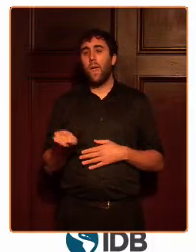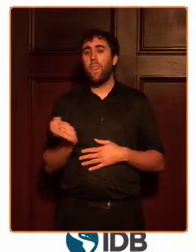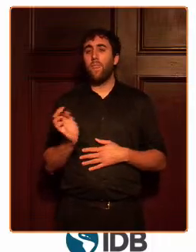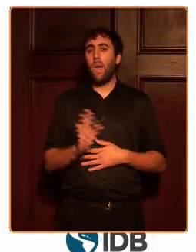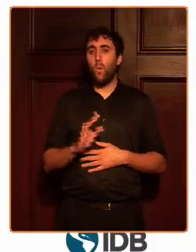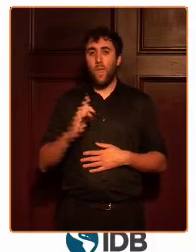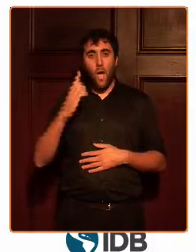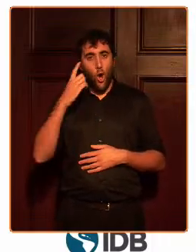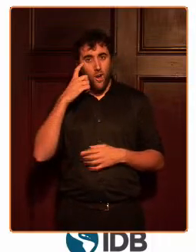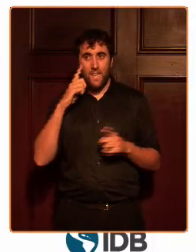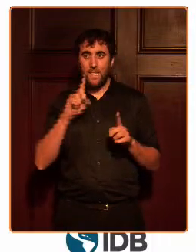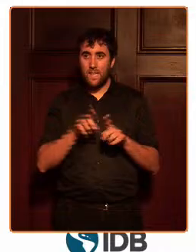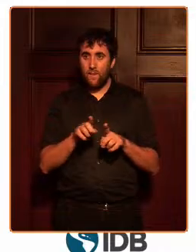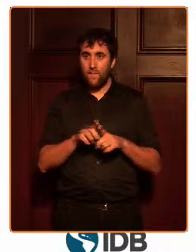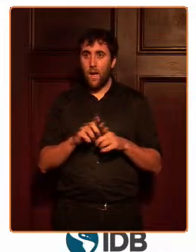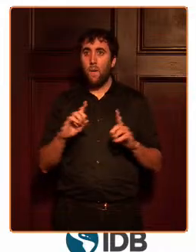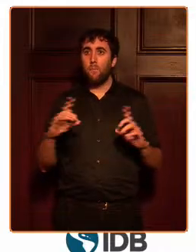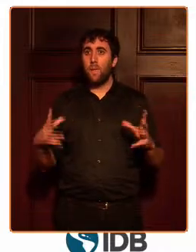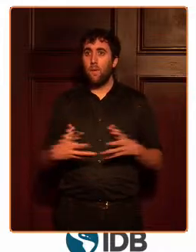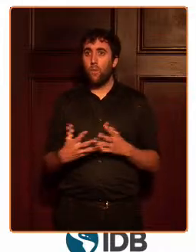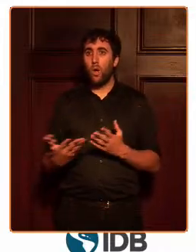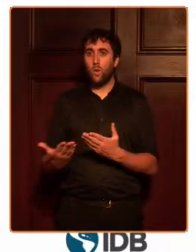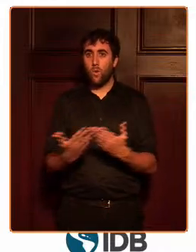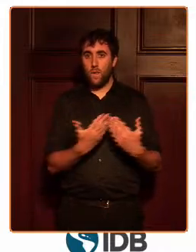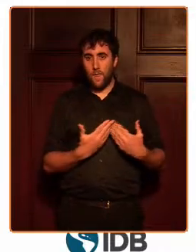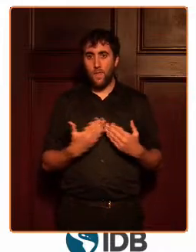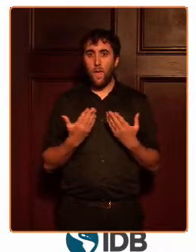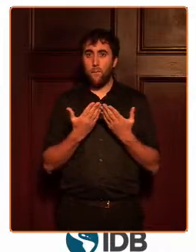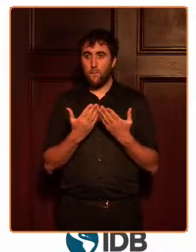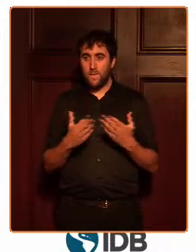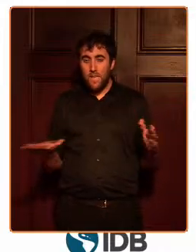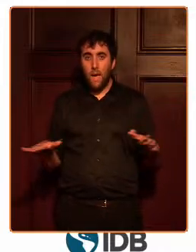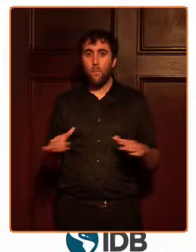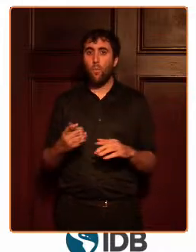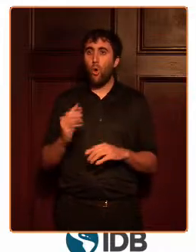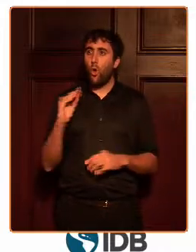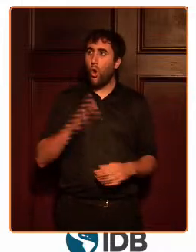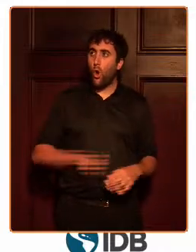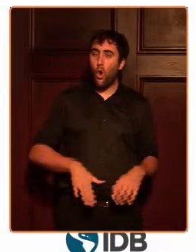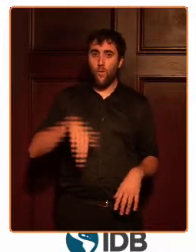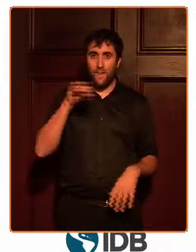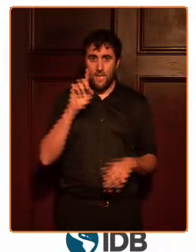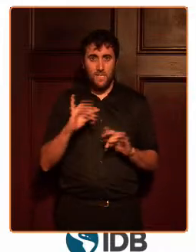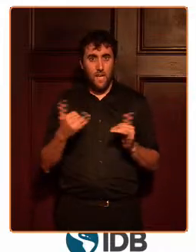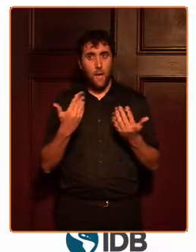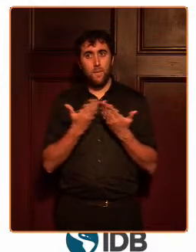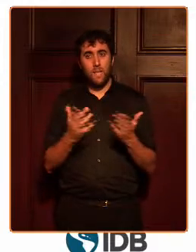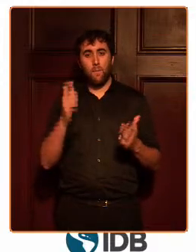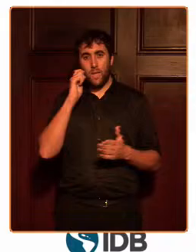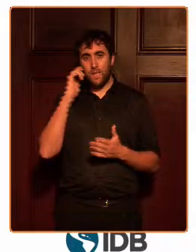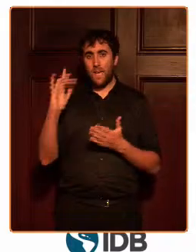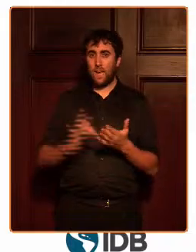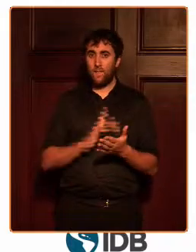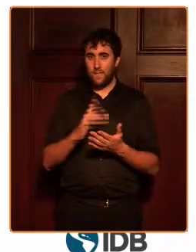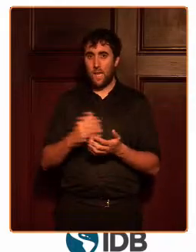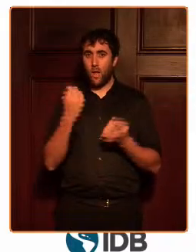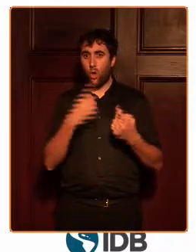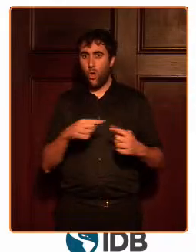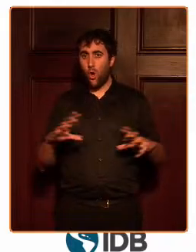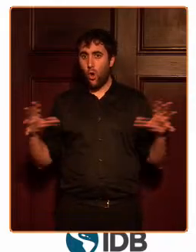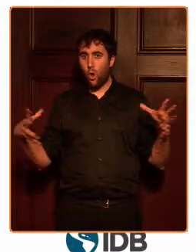cognitiva. Cuando a los estudiantes les damos muy temprano el uso de herramientas de inteligencia artificial, que en el fondo